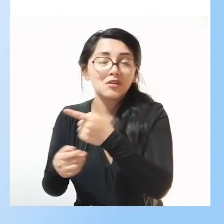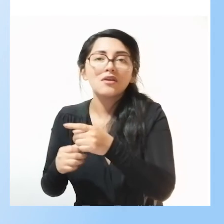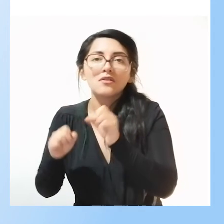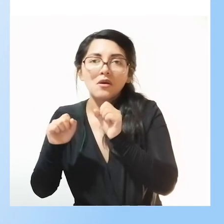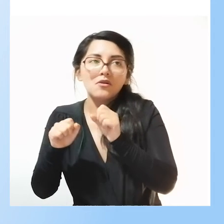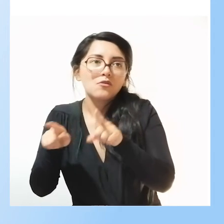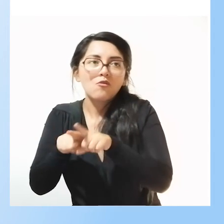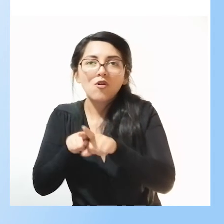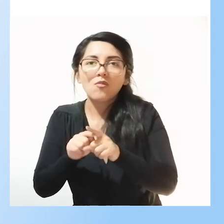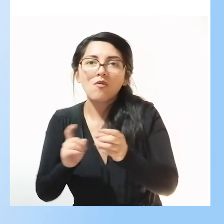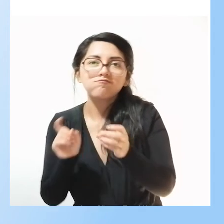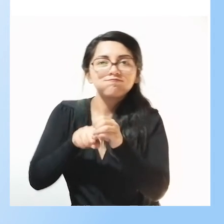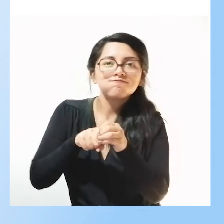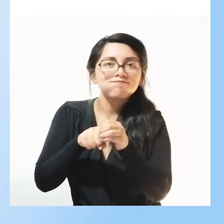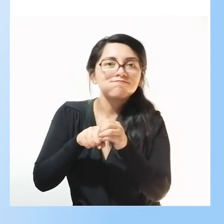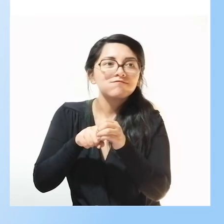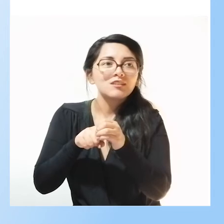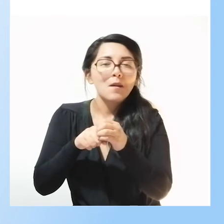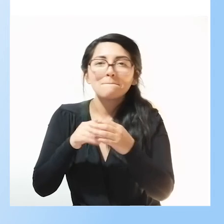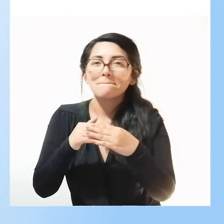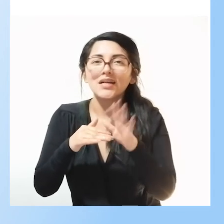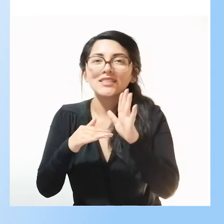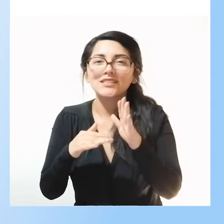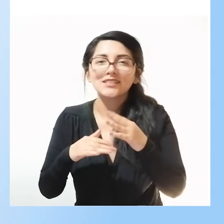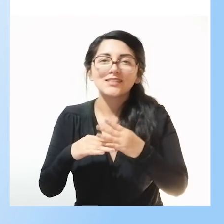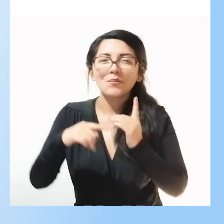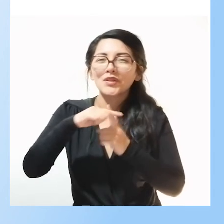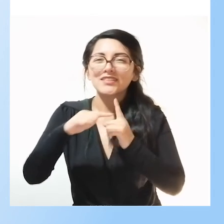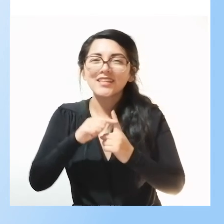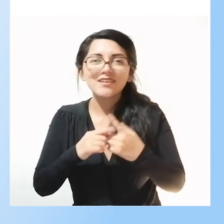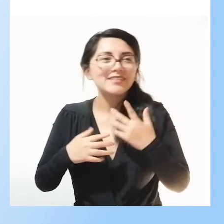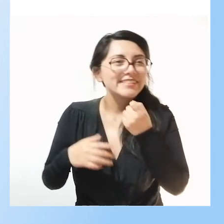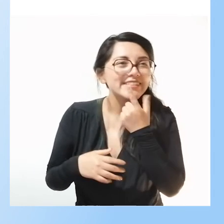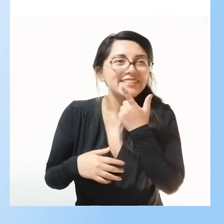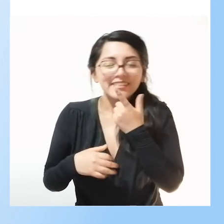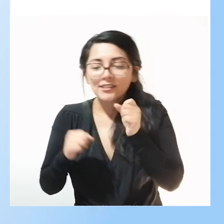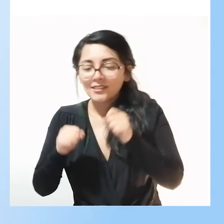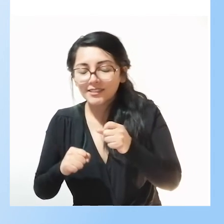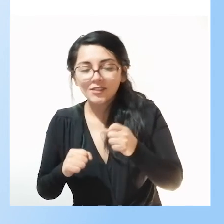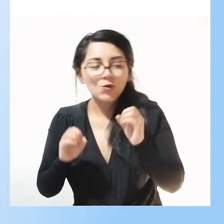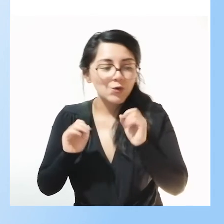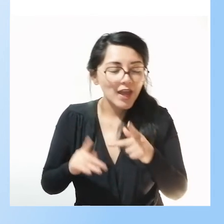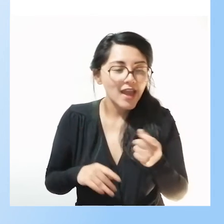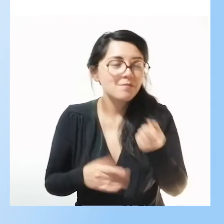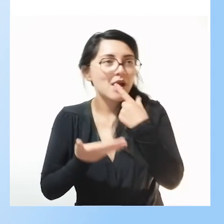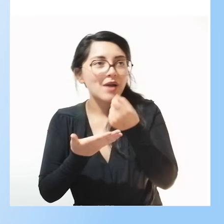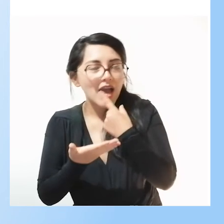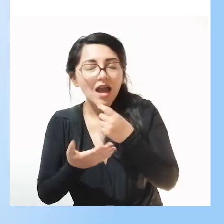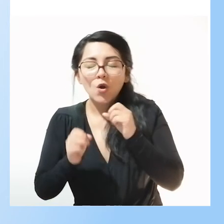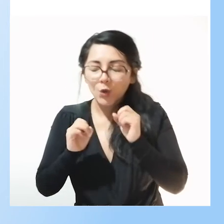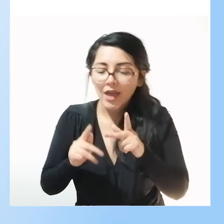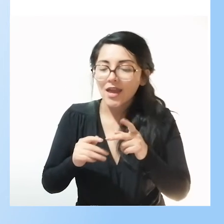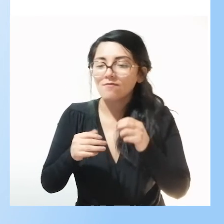colaborativos, participarán con una actitud más positiva a los tratamientos, a las pruebas diagnósticas,